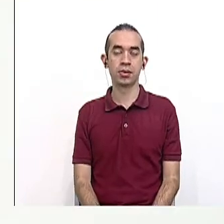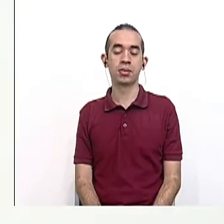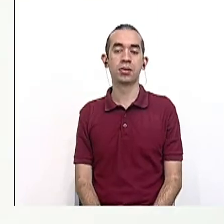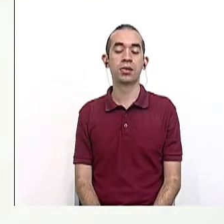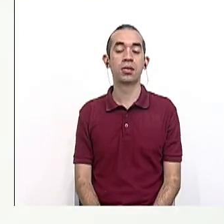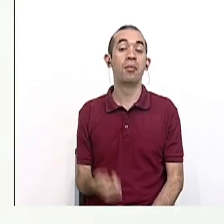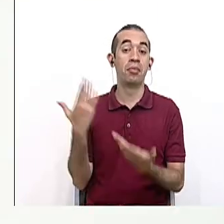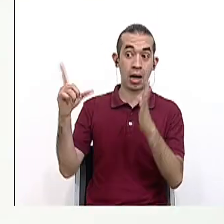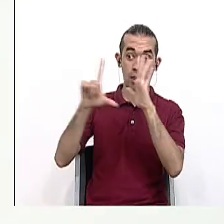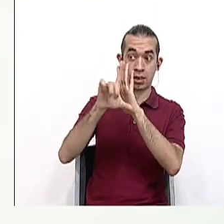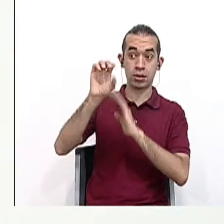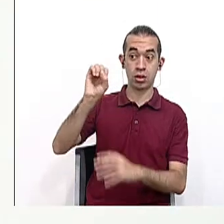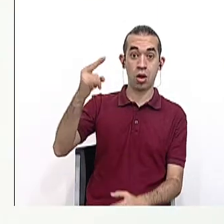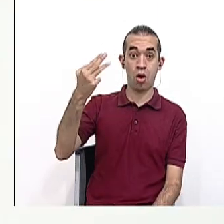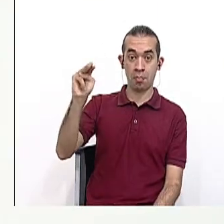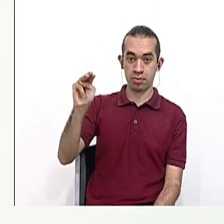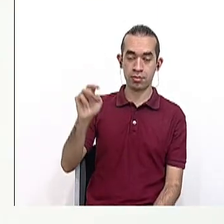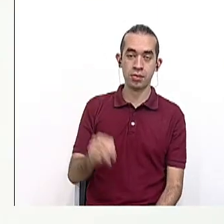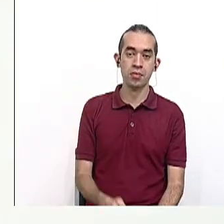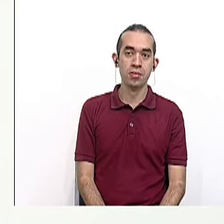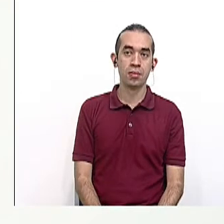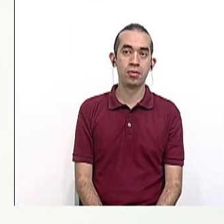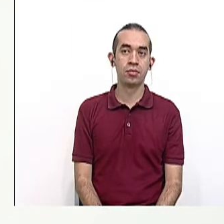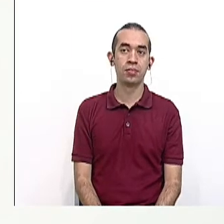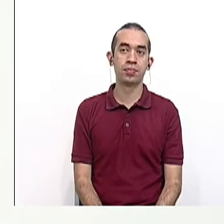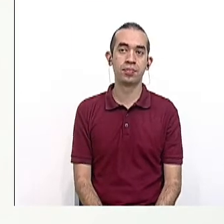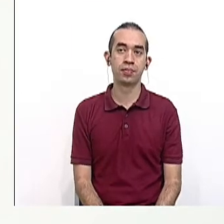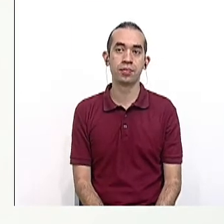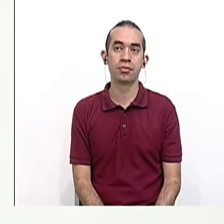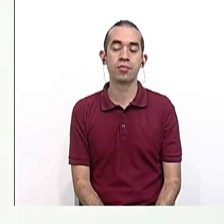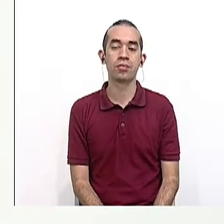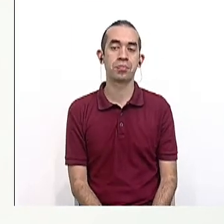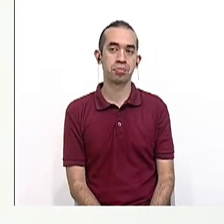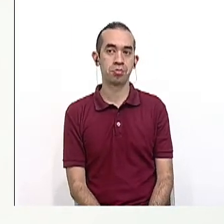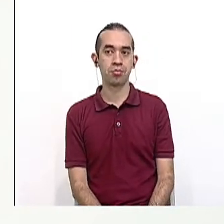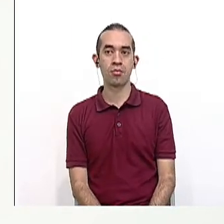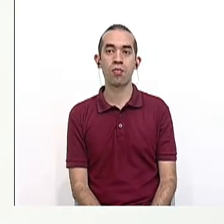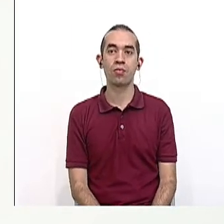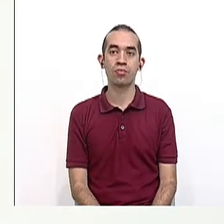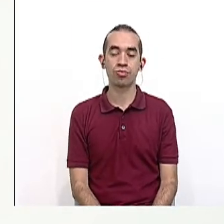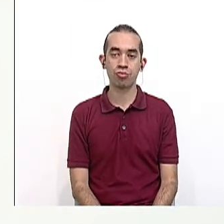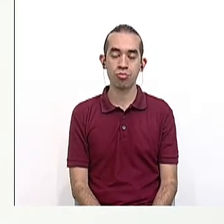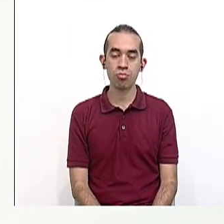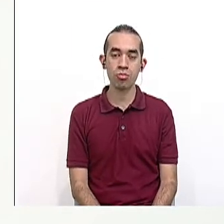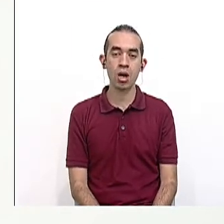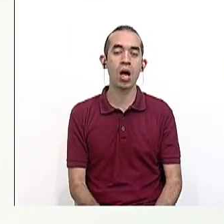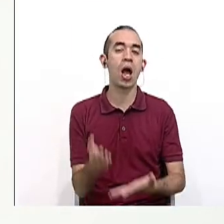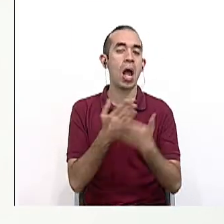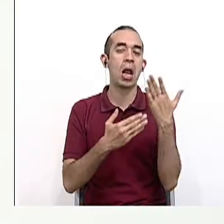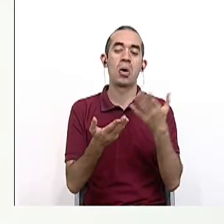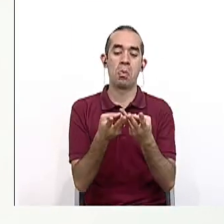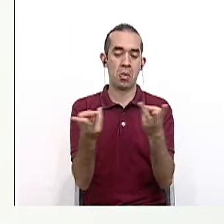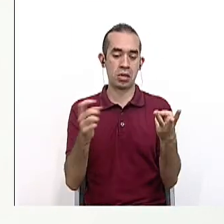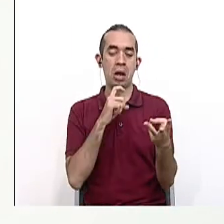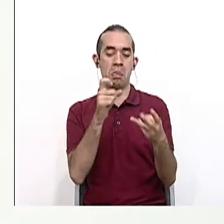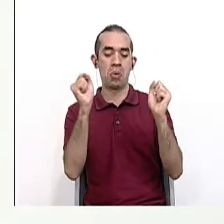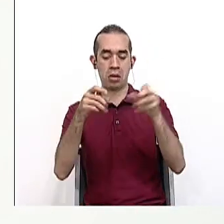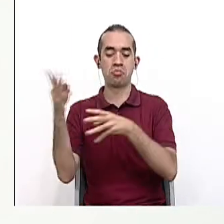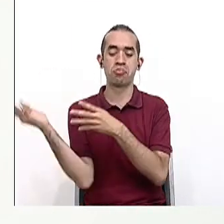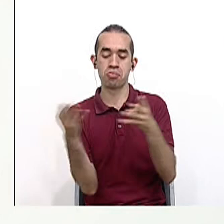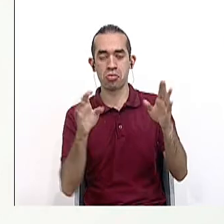La ley de Ohm nos dice que la corriente representada con la letra I